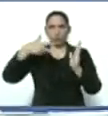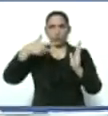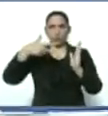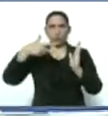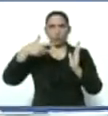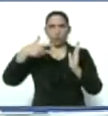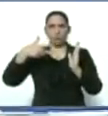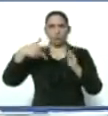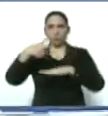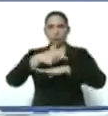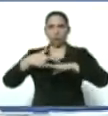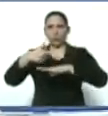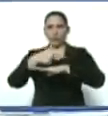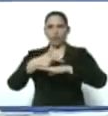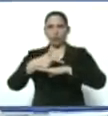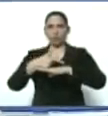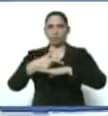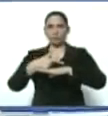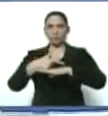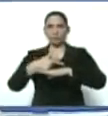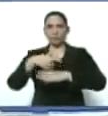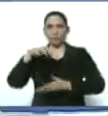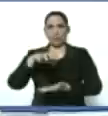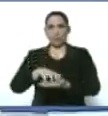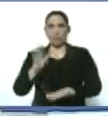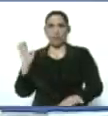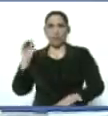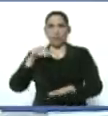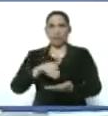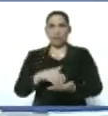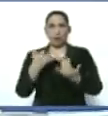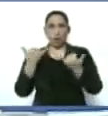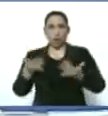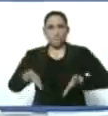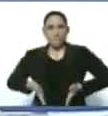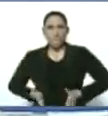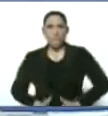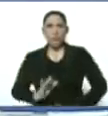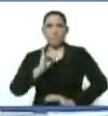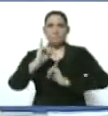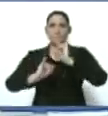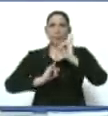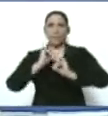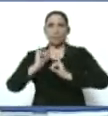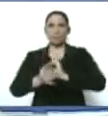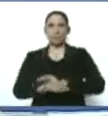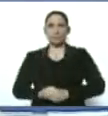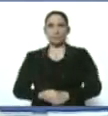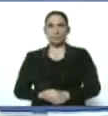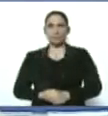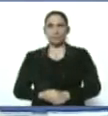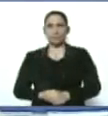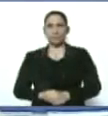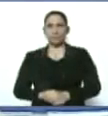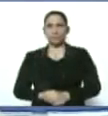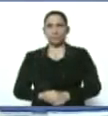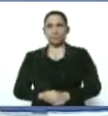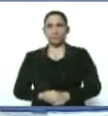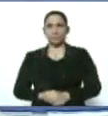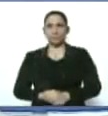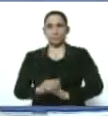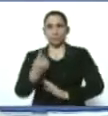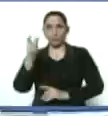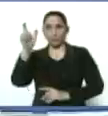Marcos Torres, gobernador, me dice que acaba de nacer un niño de una muchacha,